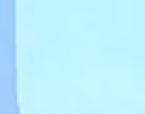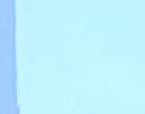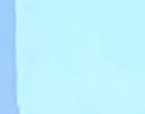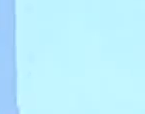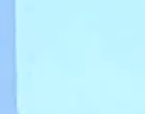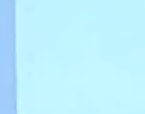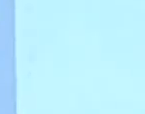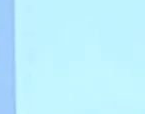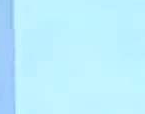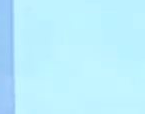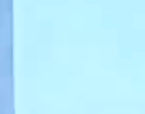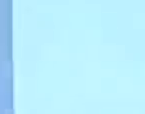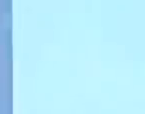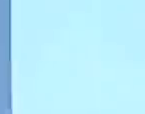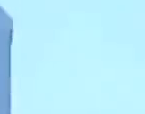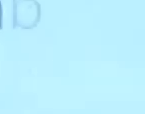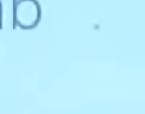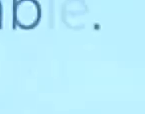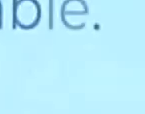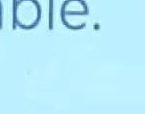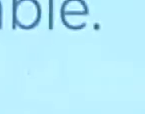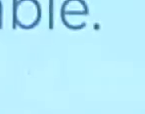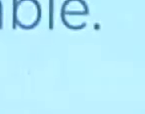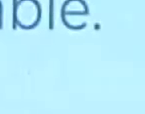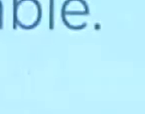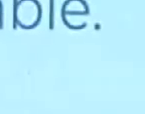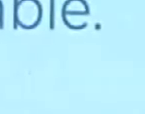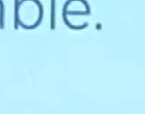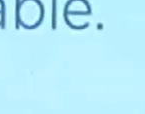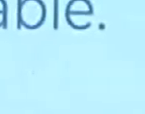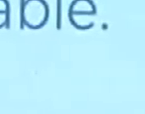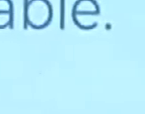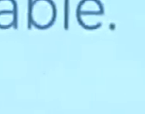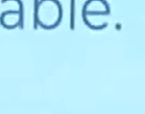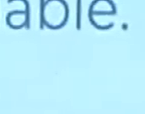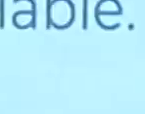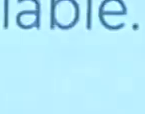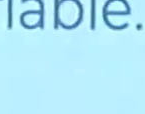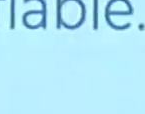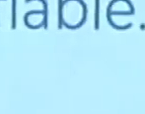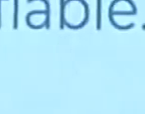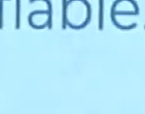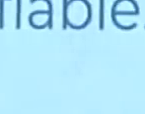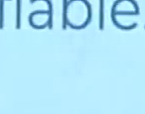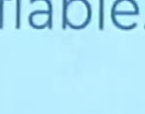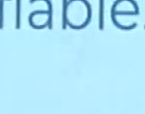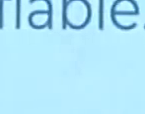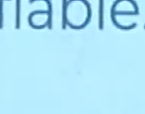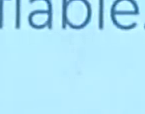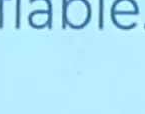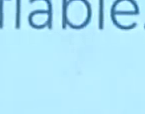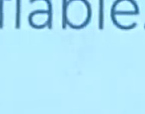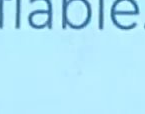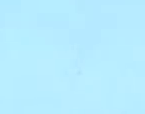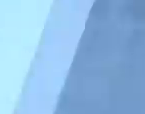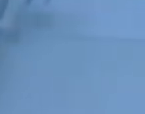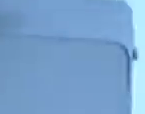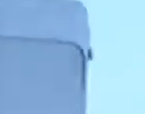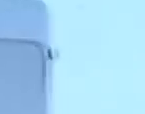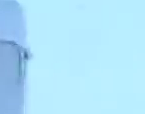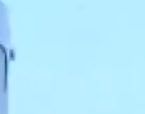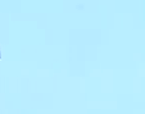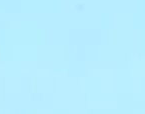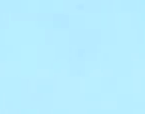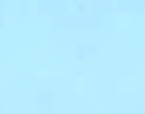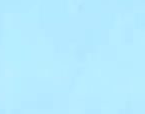Software. Sistema operativo sencillo, ágil, funcional y confiable. Pantalla